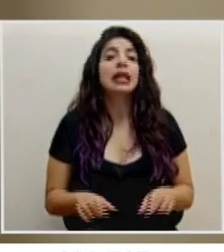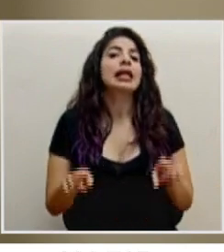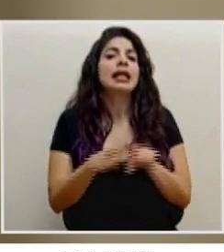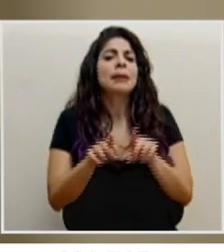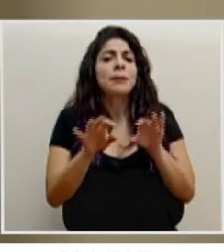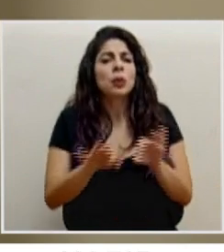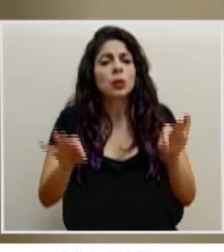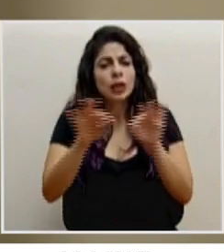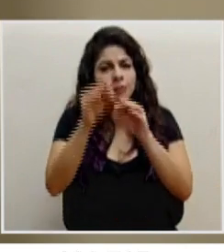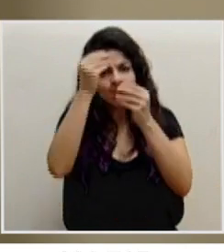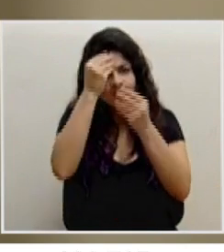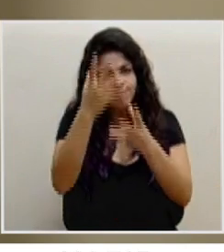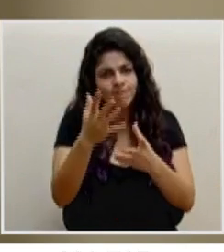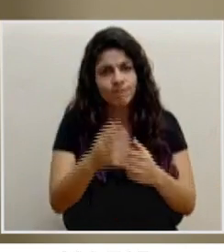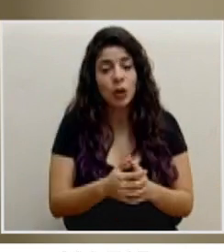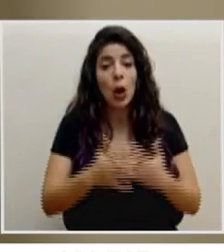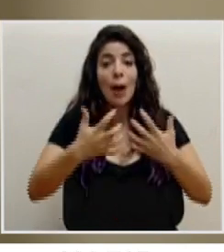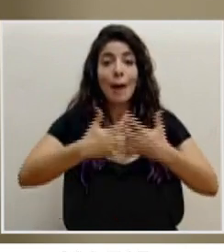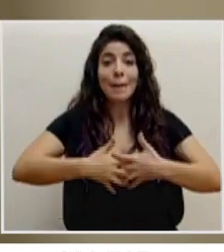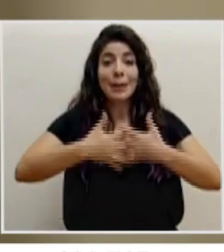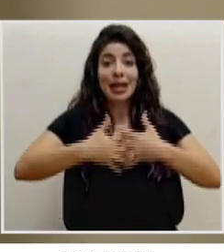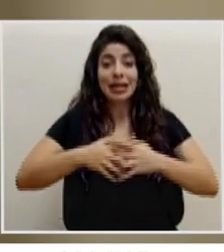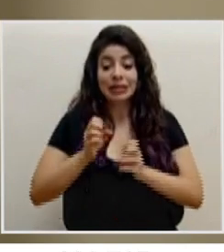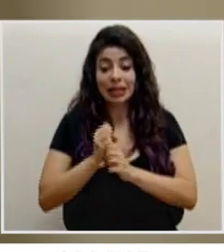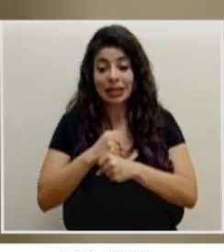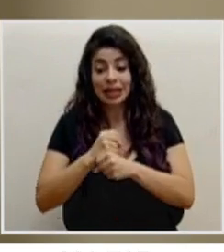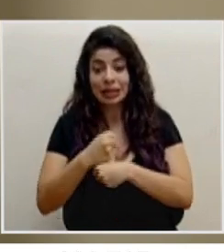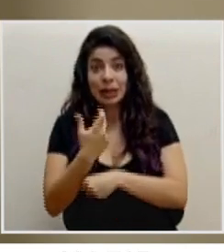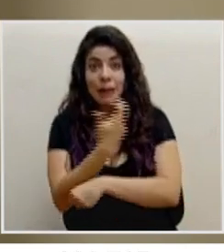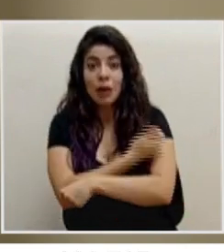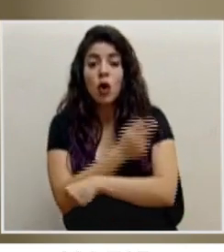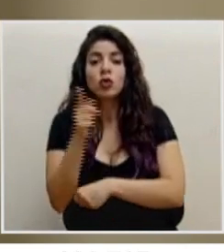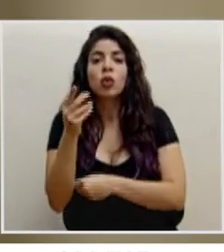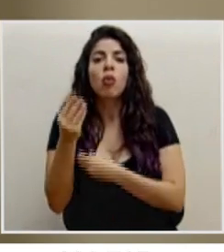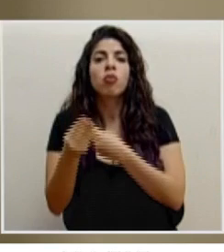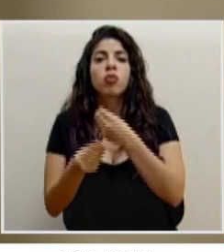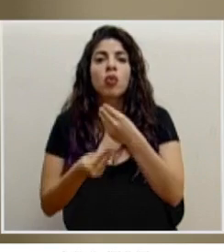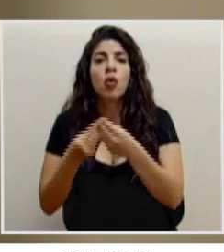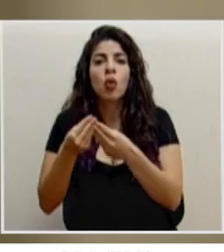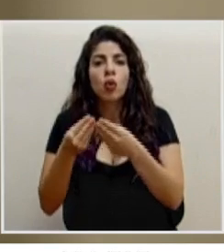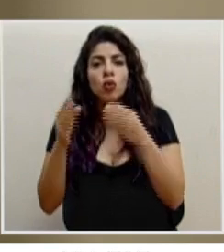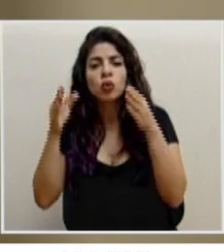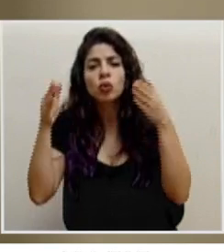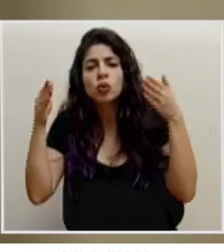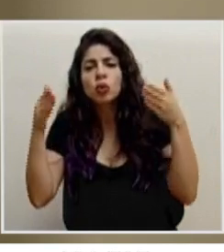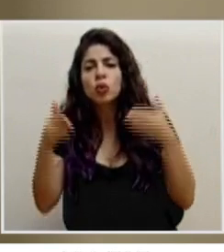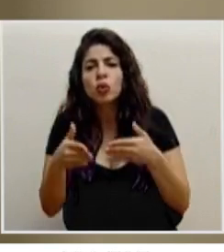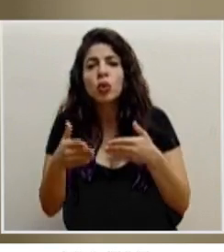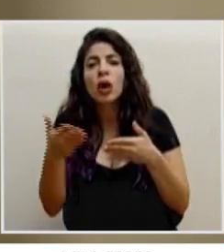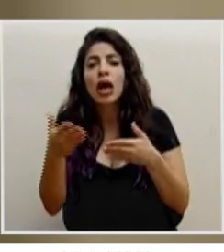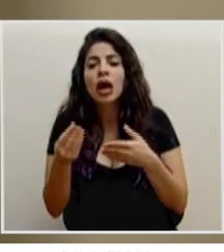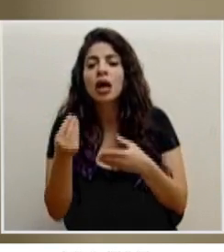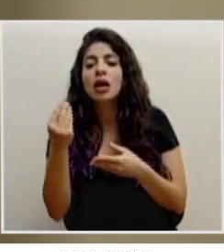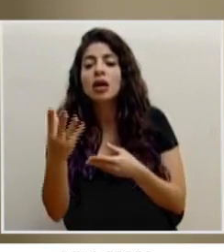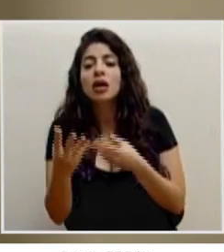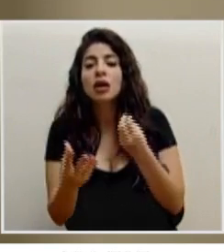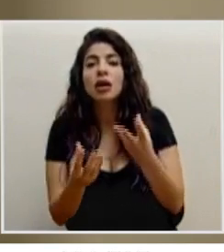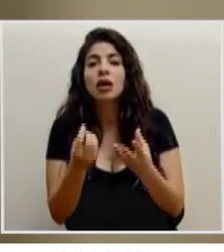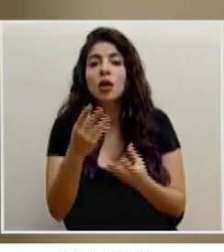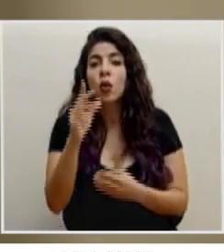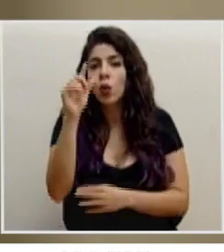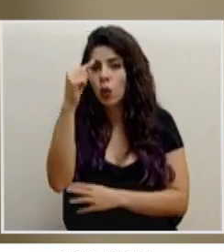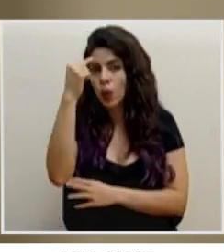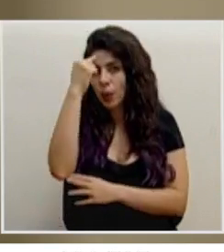También es importante indicar que las compañías desarrolladoras mantienen su producción concentrada en suministrar a los gobiernos. Principalmente